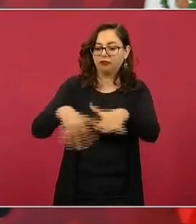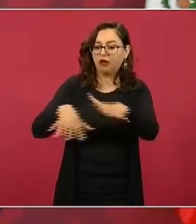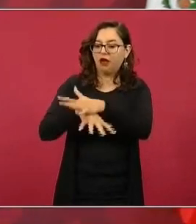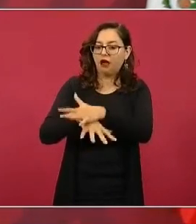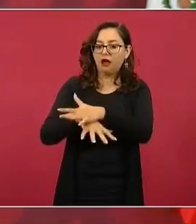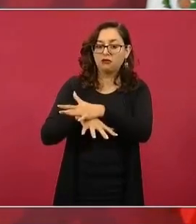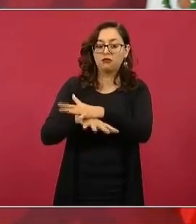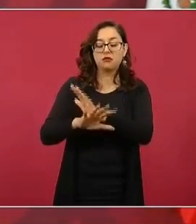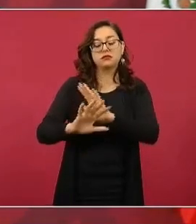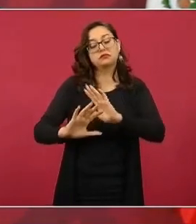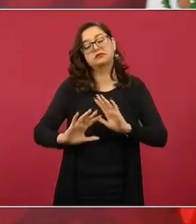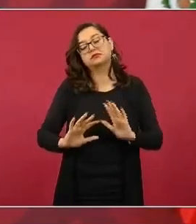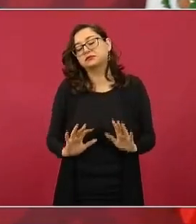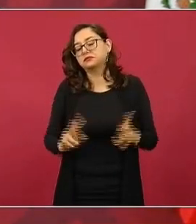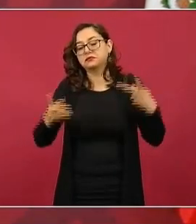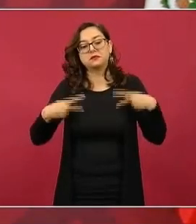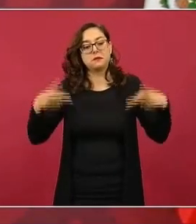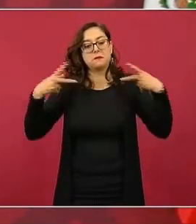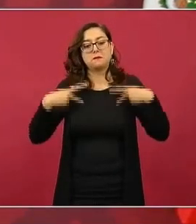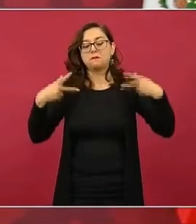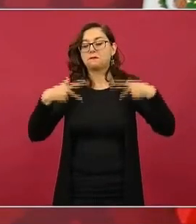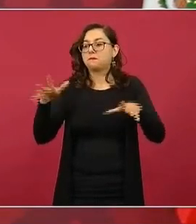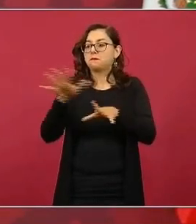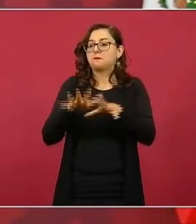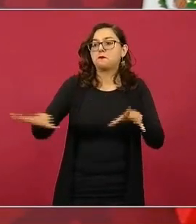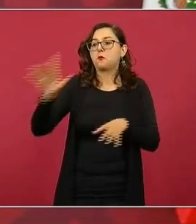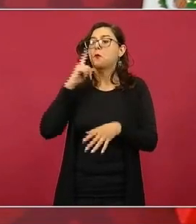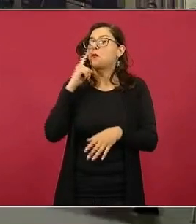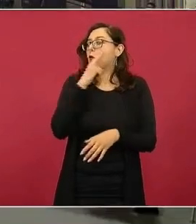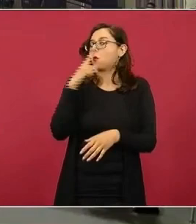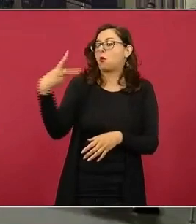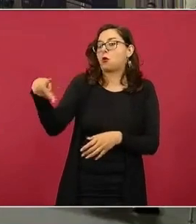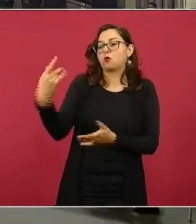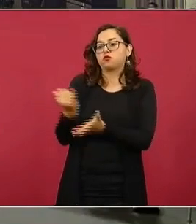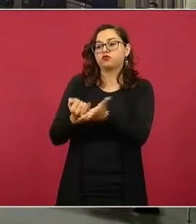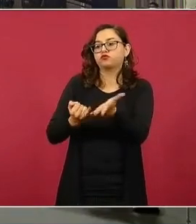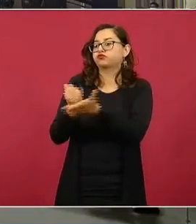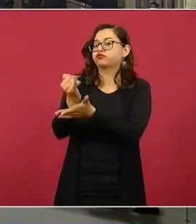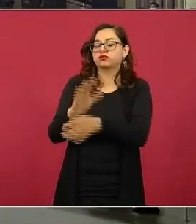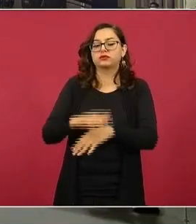lo que digan los ciudadanos. Pero ¿no cree que estas disputas puedan